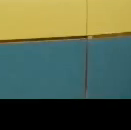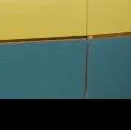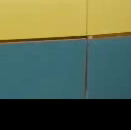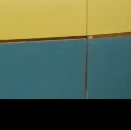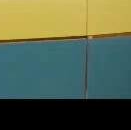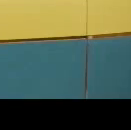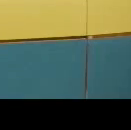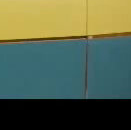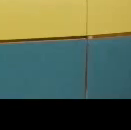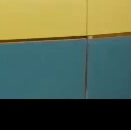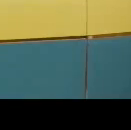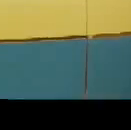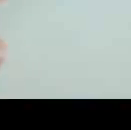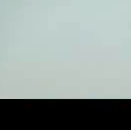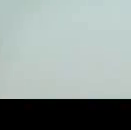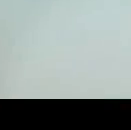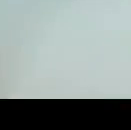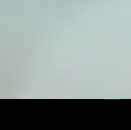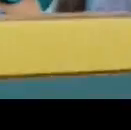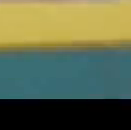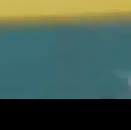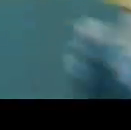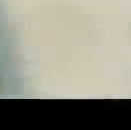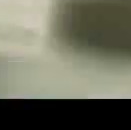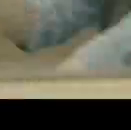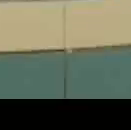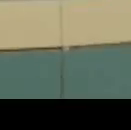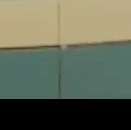son 6.53 cuál es su forma de pago